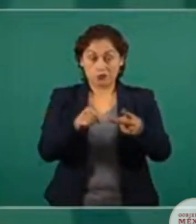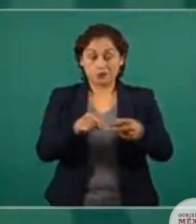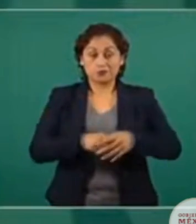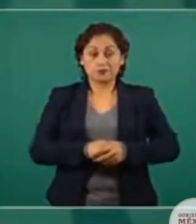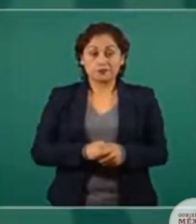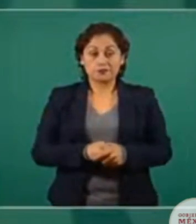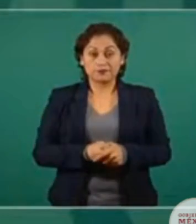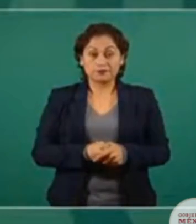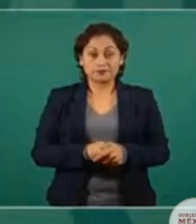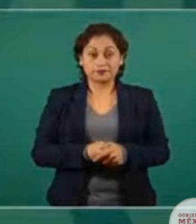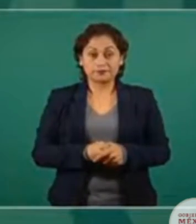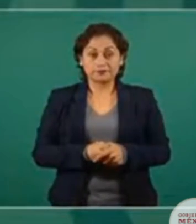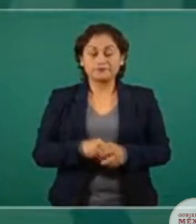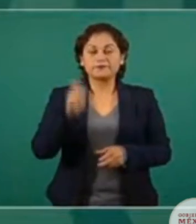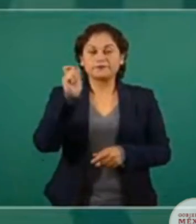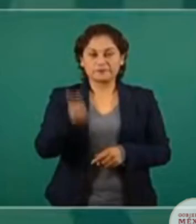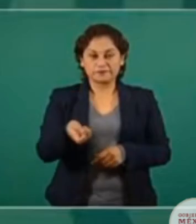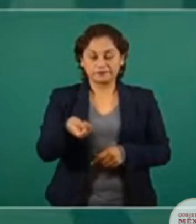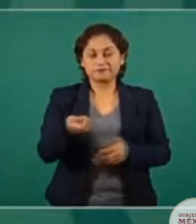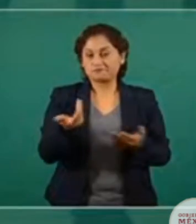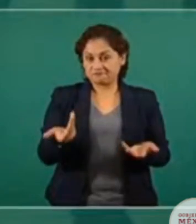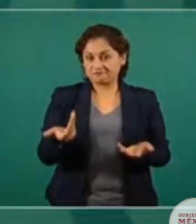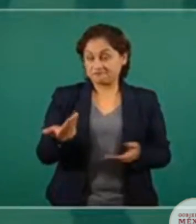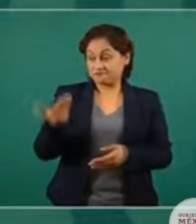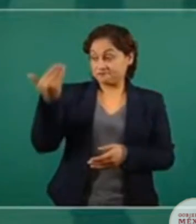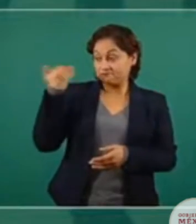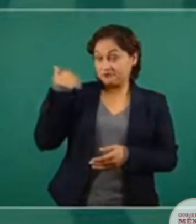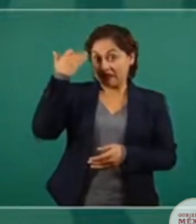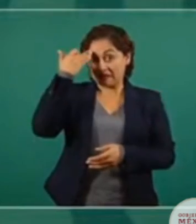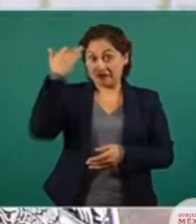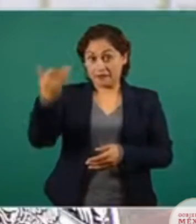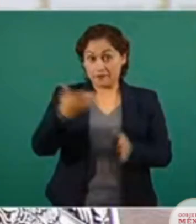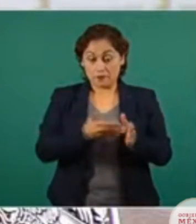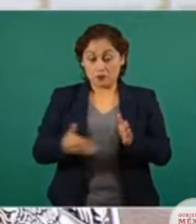es que se abusó en el periodo neoliberal